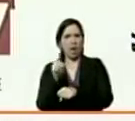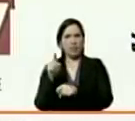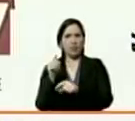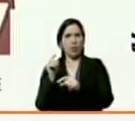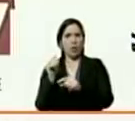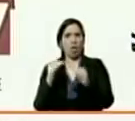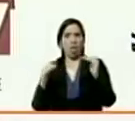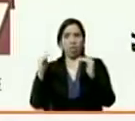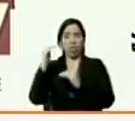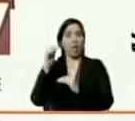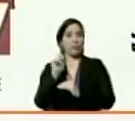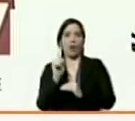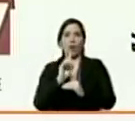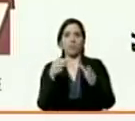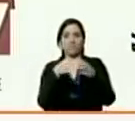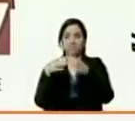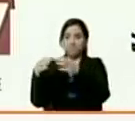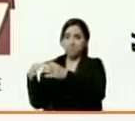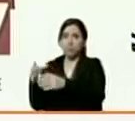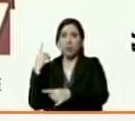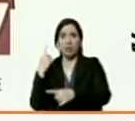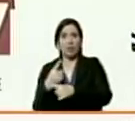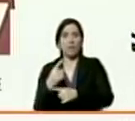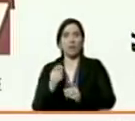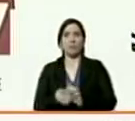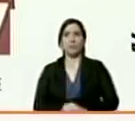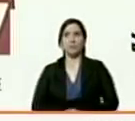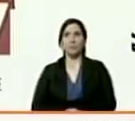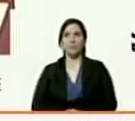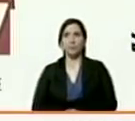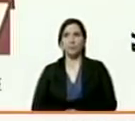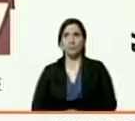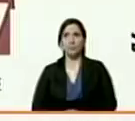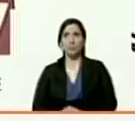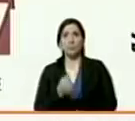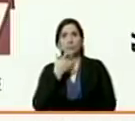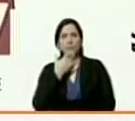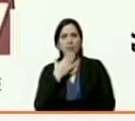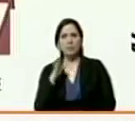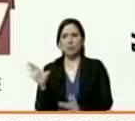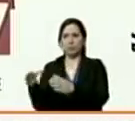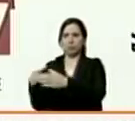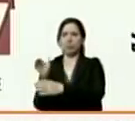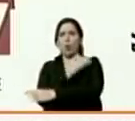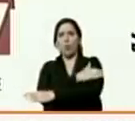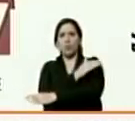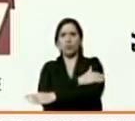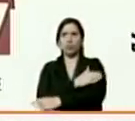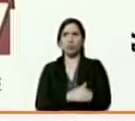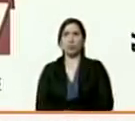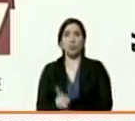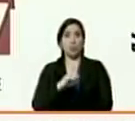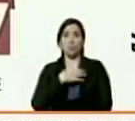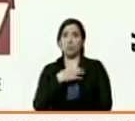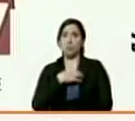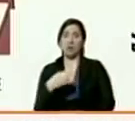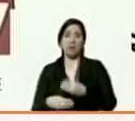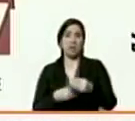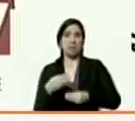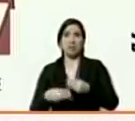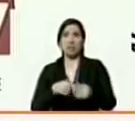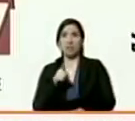No, eso es organización. Por eso, si los partidos de la oposición no pueden hacer eso, nos da mucha